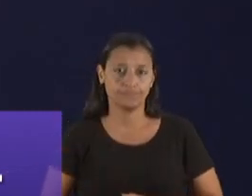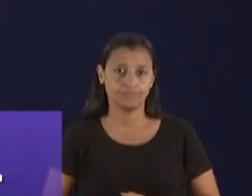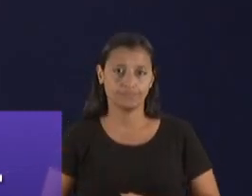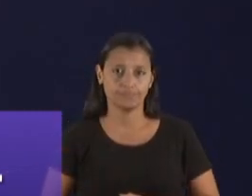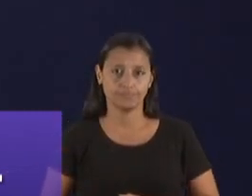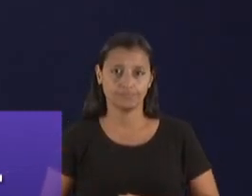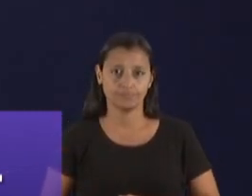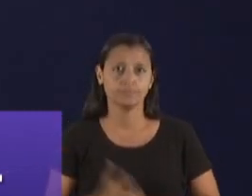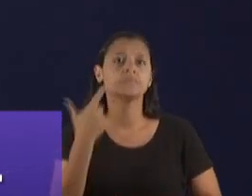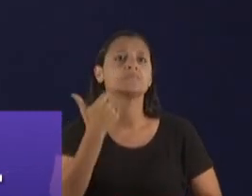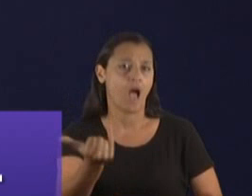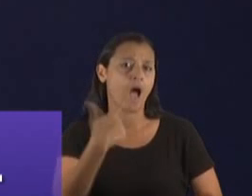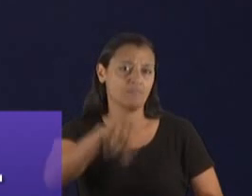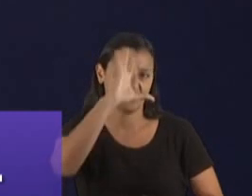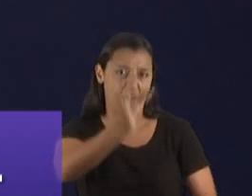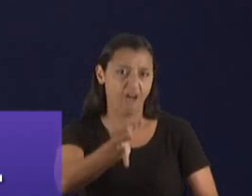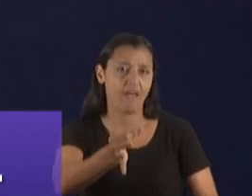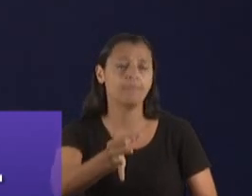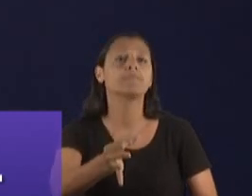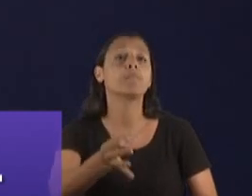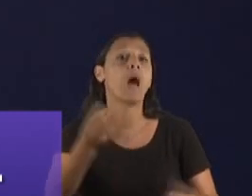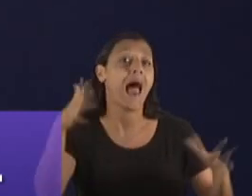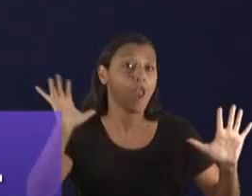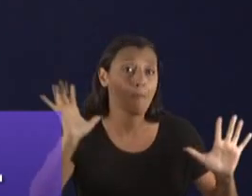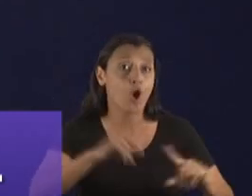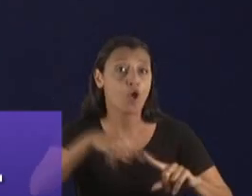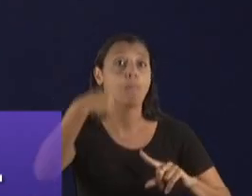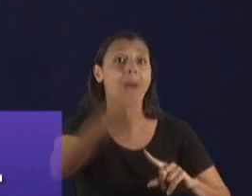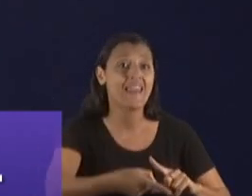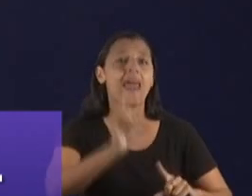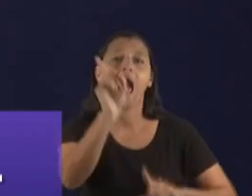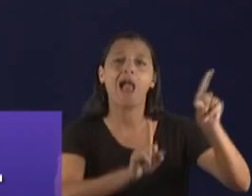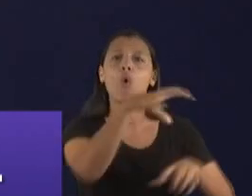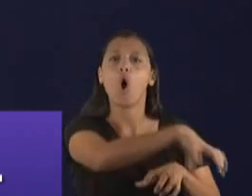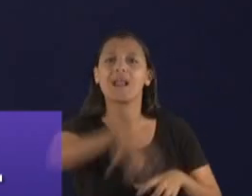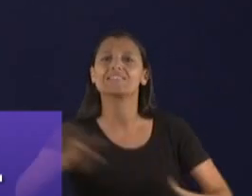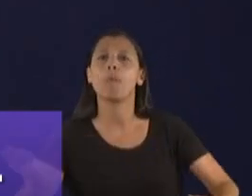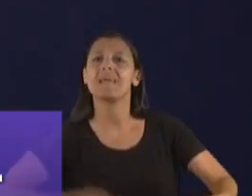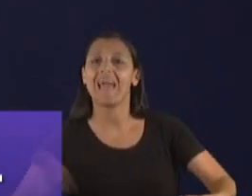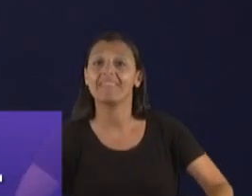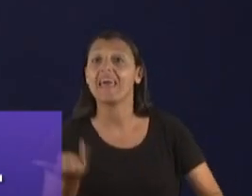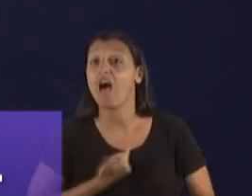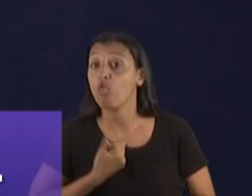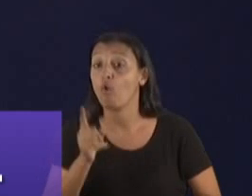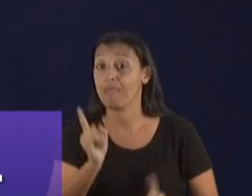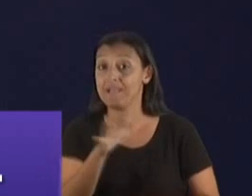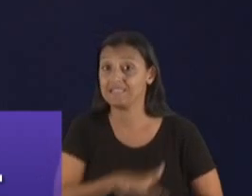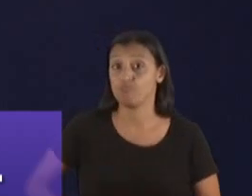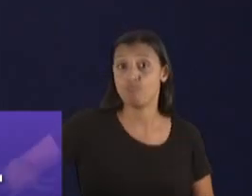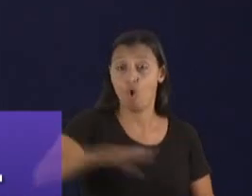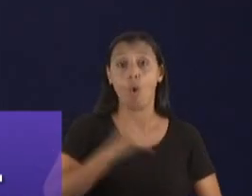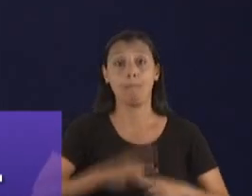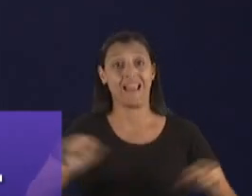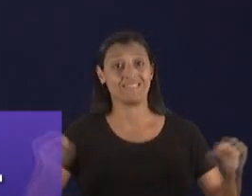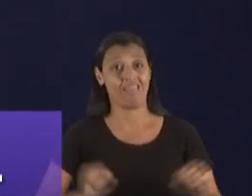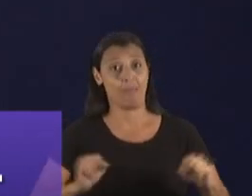ha conocido que puede llegar a ocurrir, de organizaciones piqueteras aquí en principio en Plaza